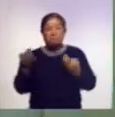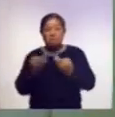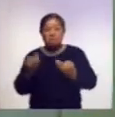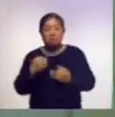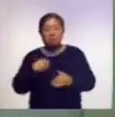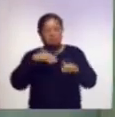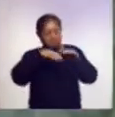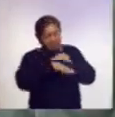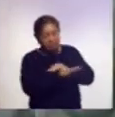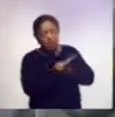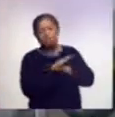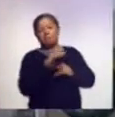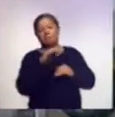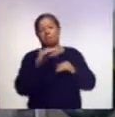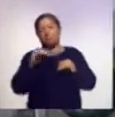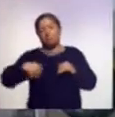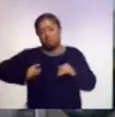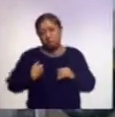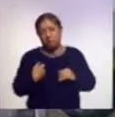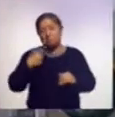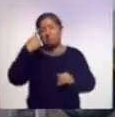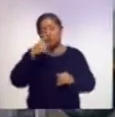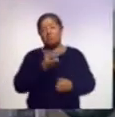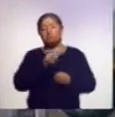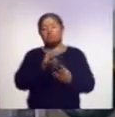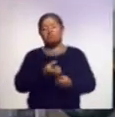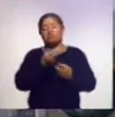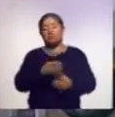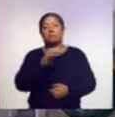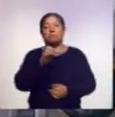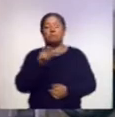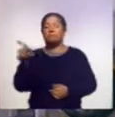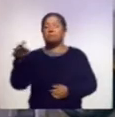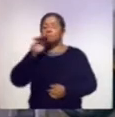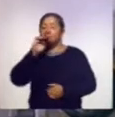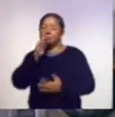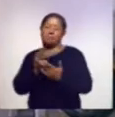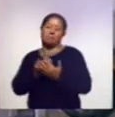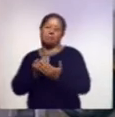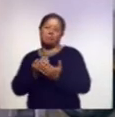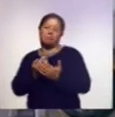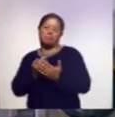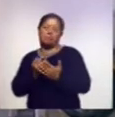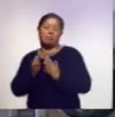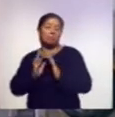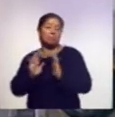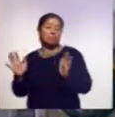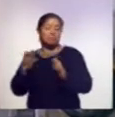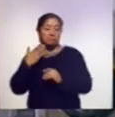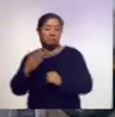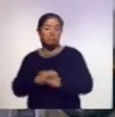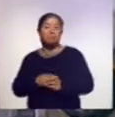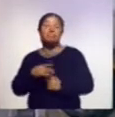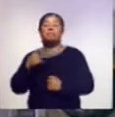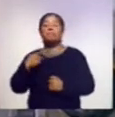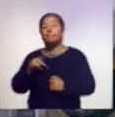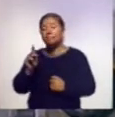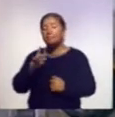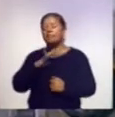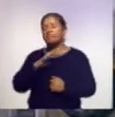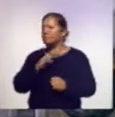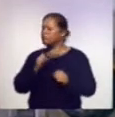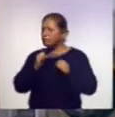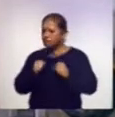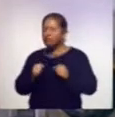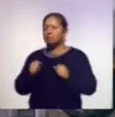ya la almacenamos acá para estársela administrando al bebé mientras la mamá no está acá. Pero sí tenemos esa fortaleza de estar trabajando en conjunto